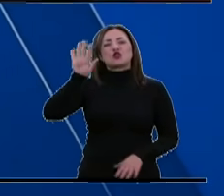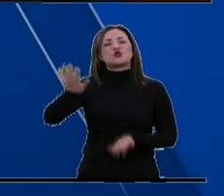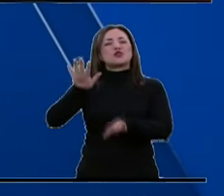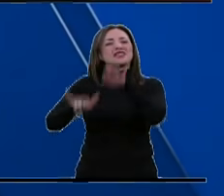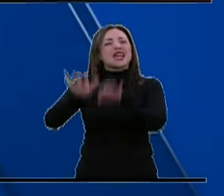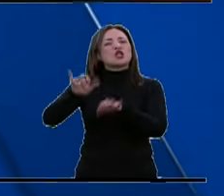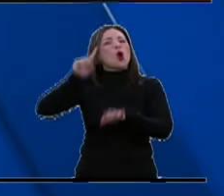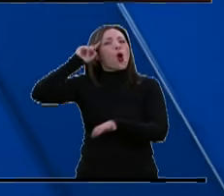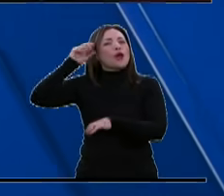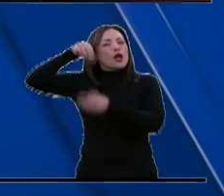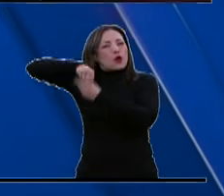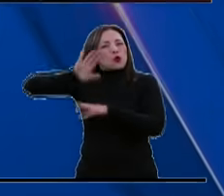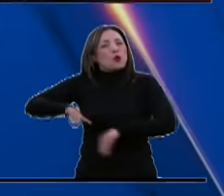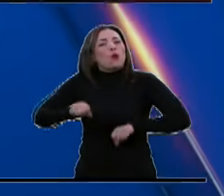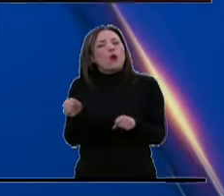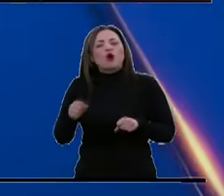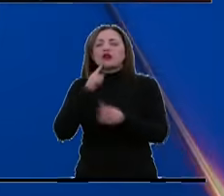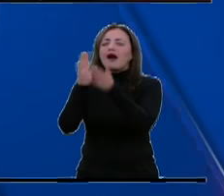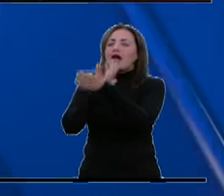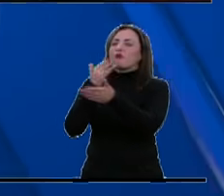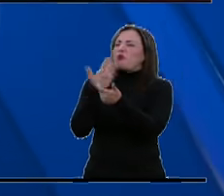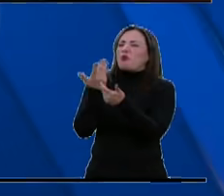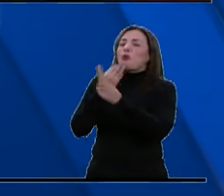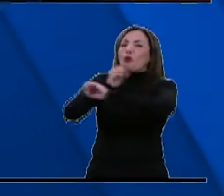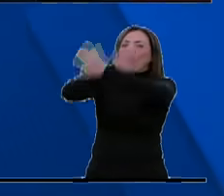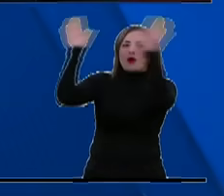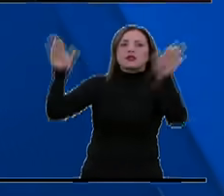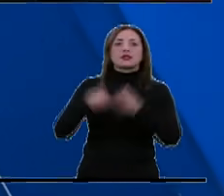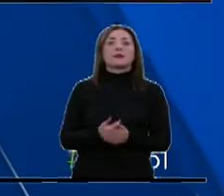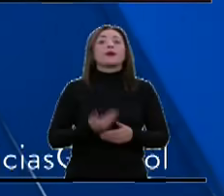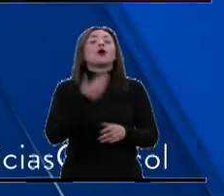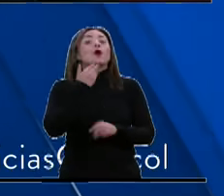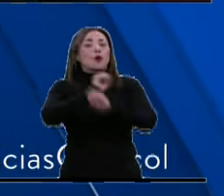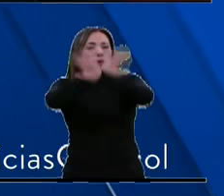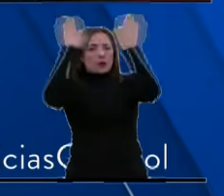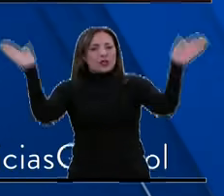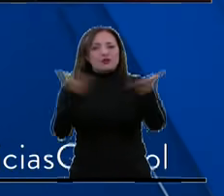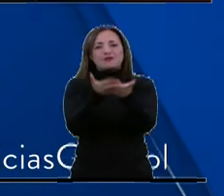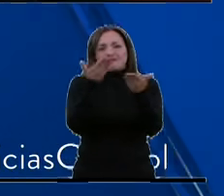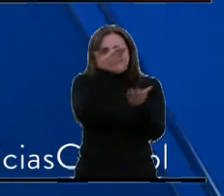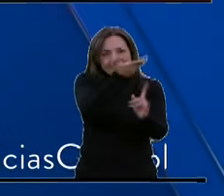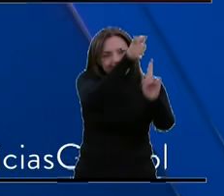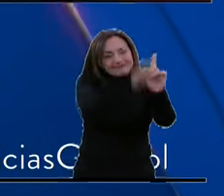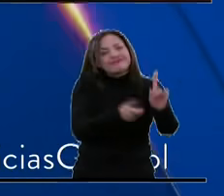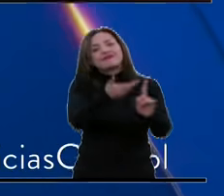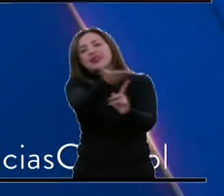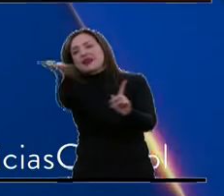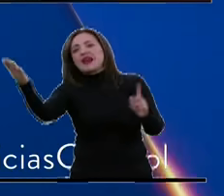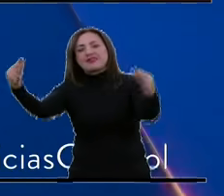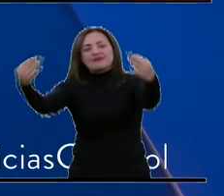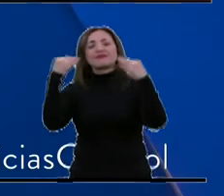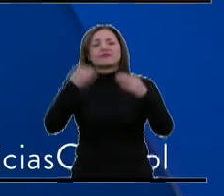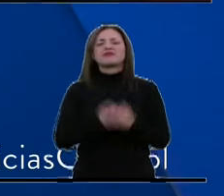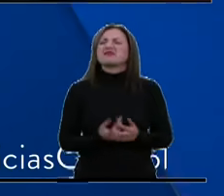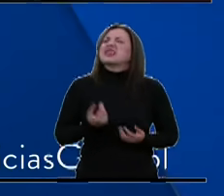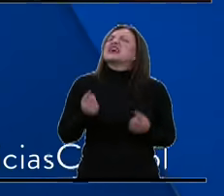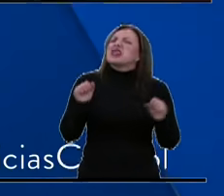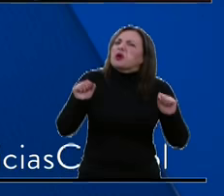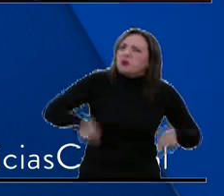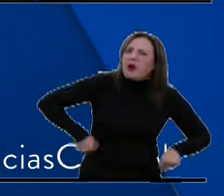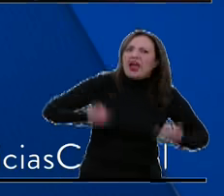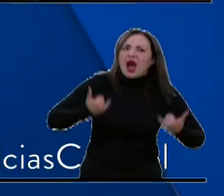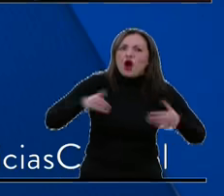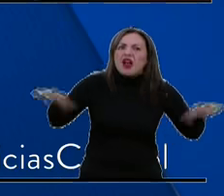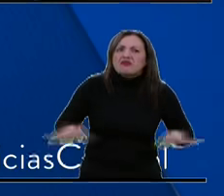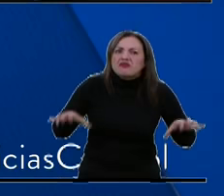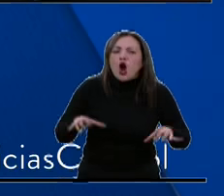hasta ahora secretario que tan buenos días un día hago muy buenos días un saludo para ti y para toda la audiencia que se puede hacer y qué no desde